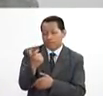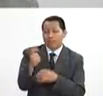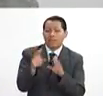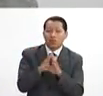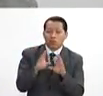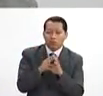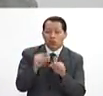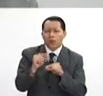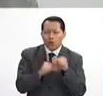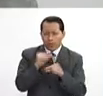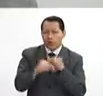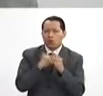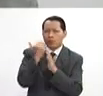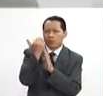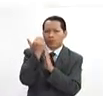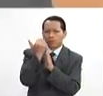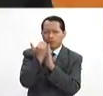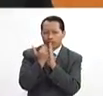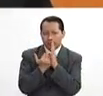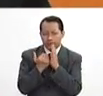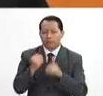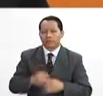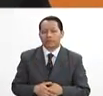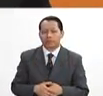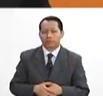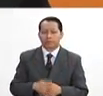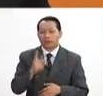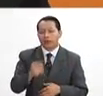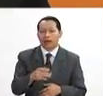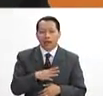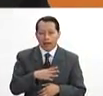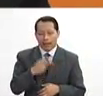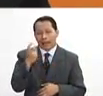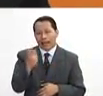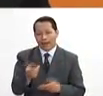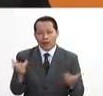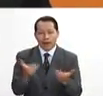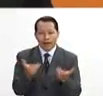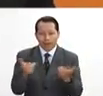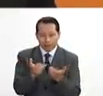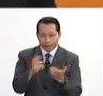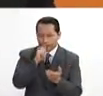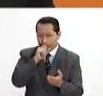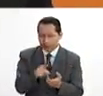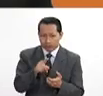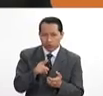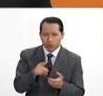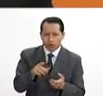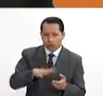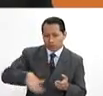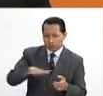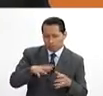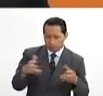venido reduciéndose paulatinamente. Básicamente eso es lo que ha hecho Senacica: